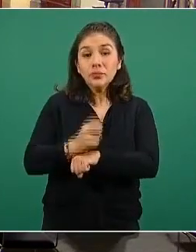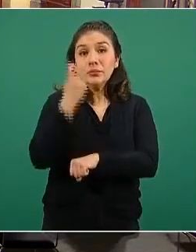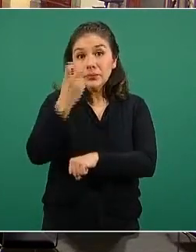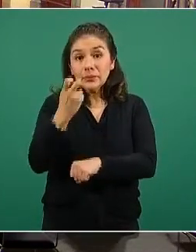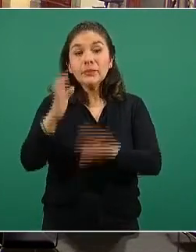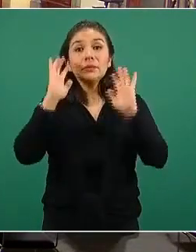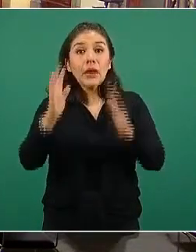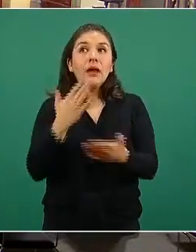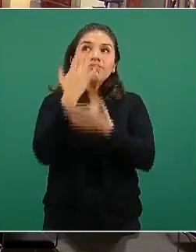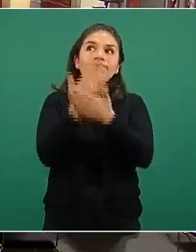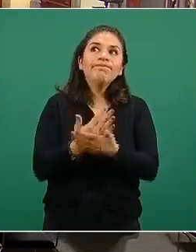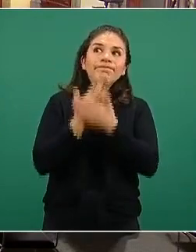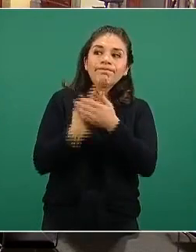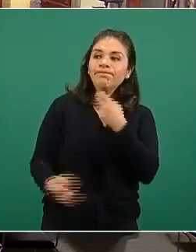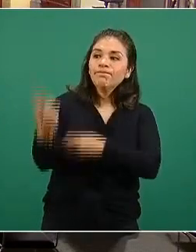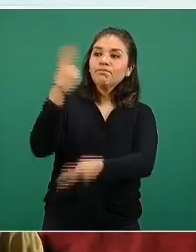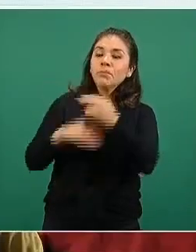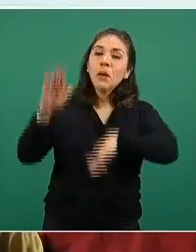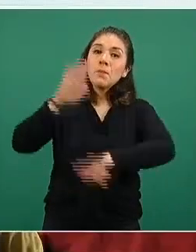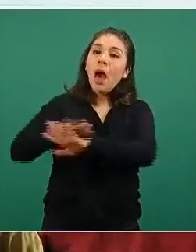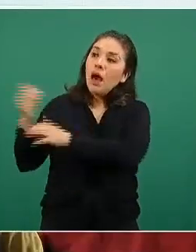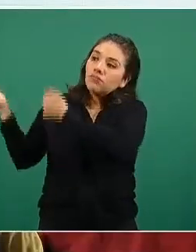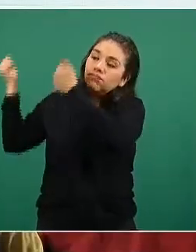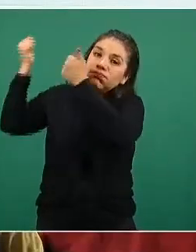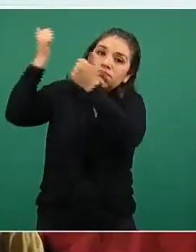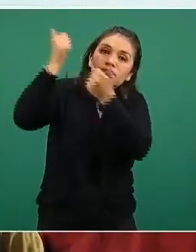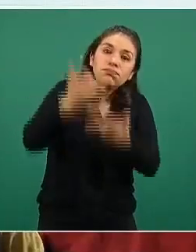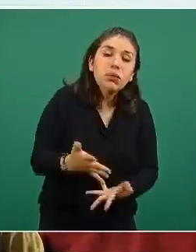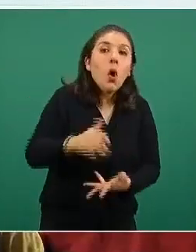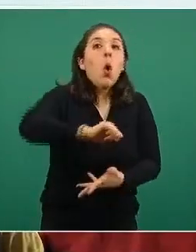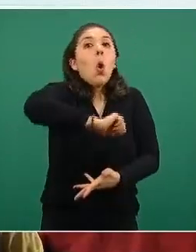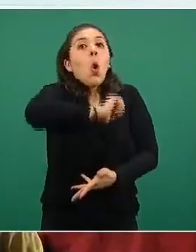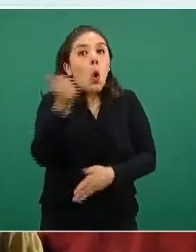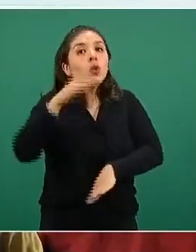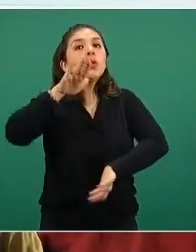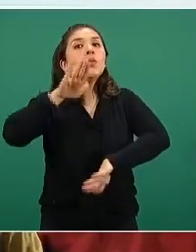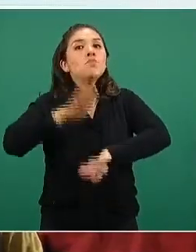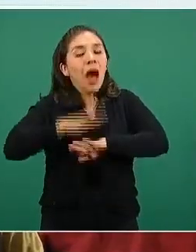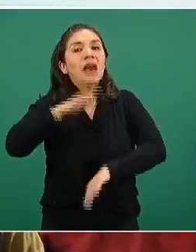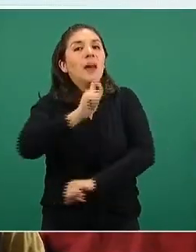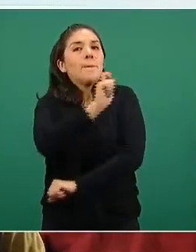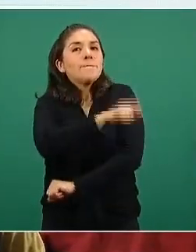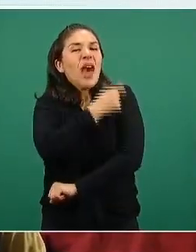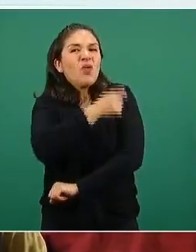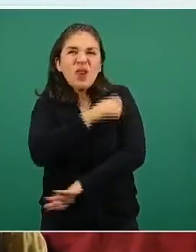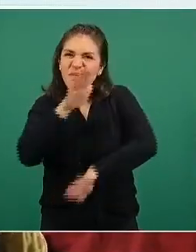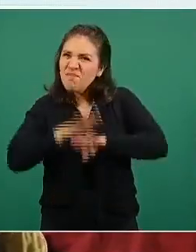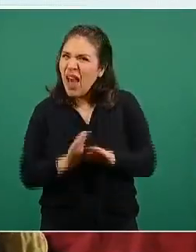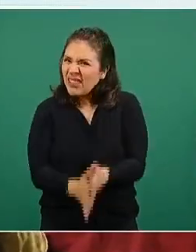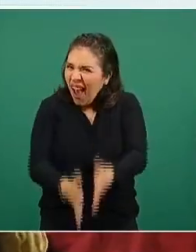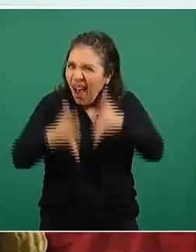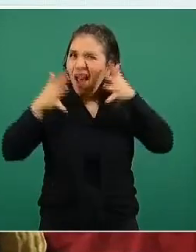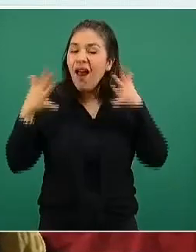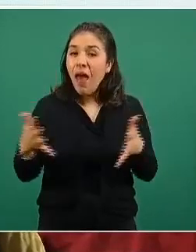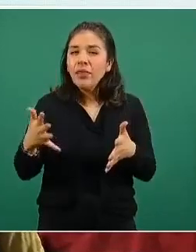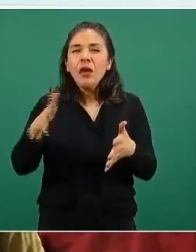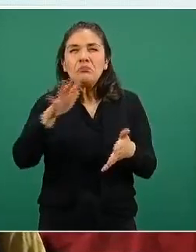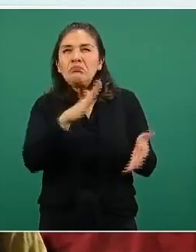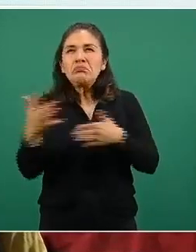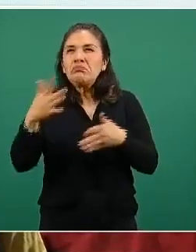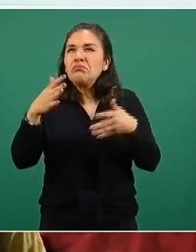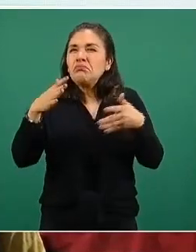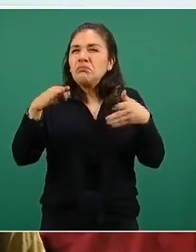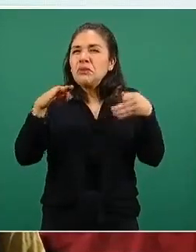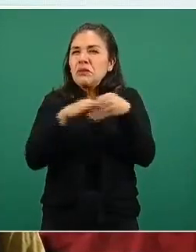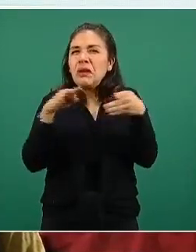cuando se espera la llegada ya de una dotación mucho más grande, poco menos de medio